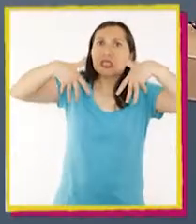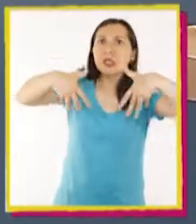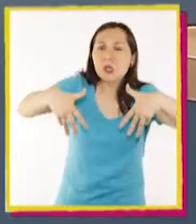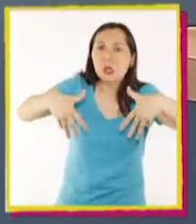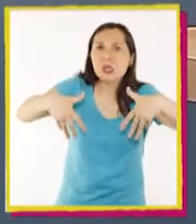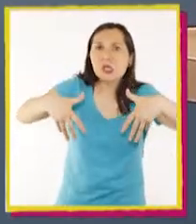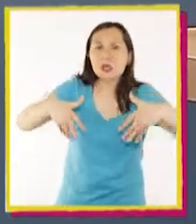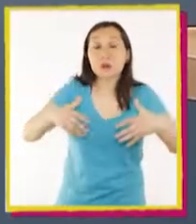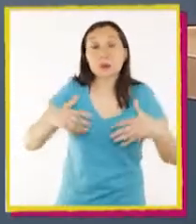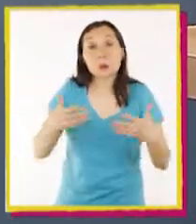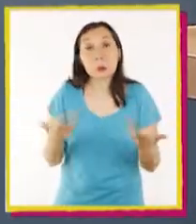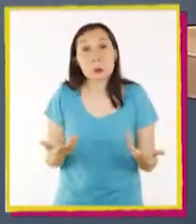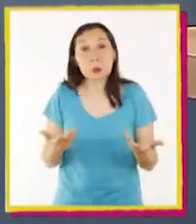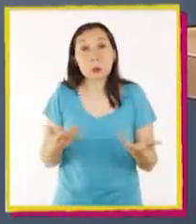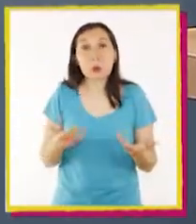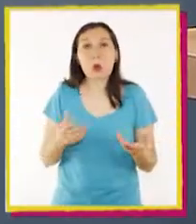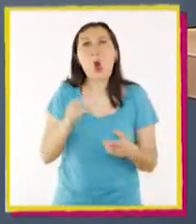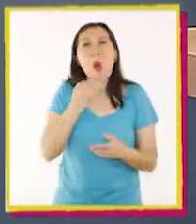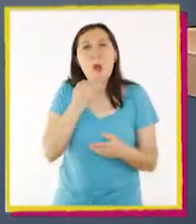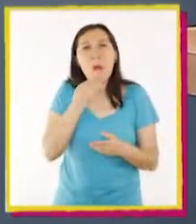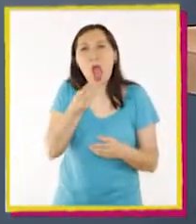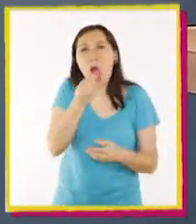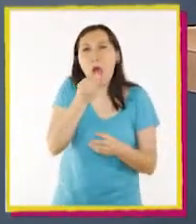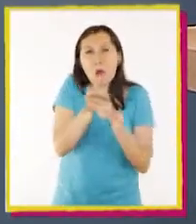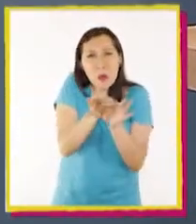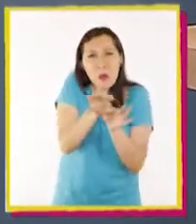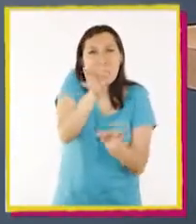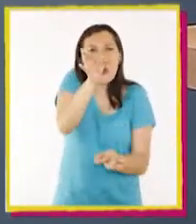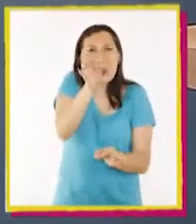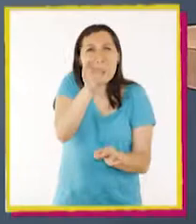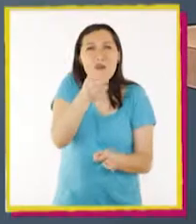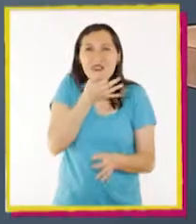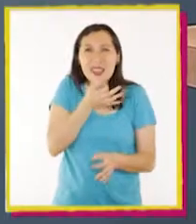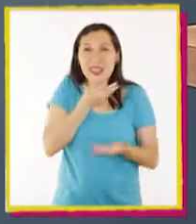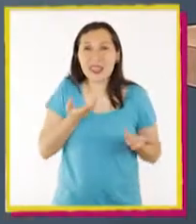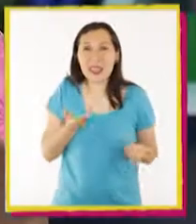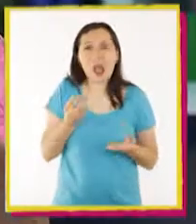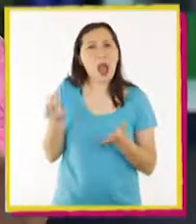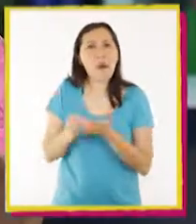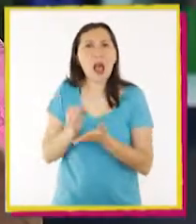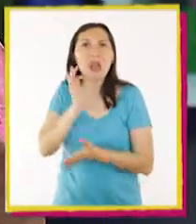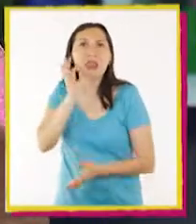¡Monstruo! ¡Hasta espárrago! ¿Qué más le han dicho?